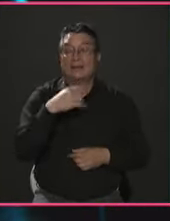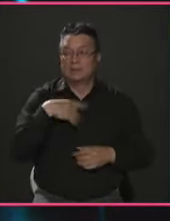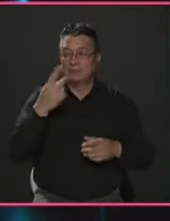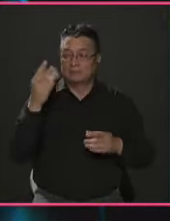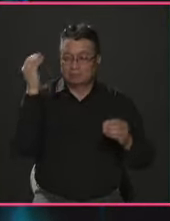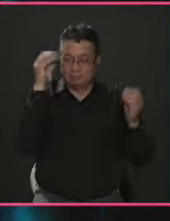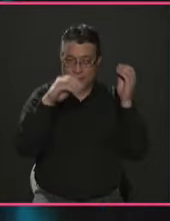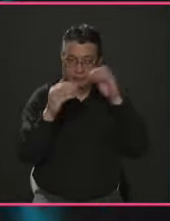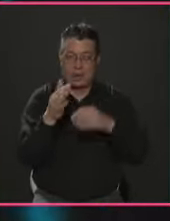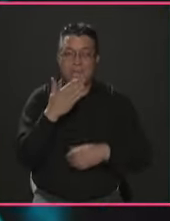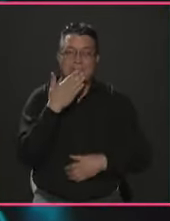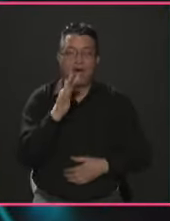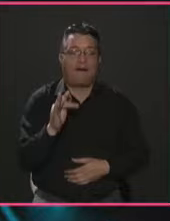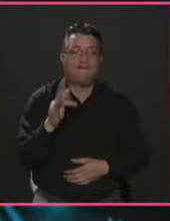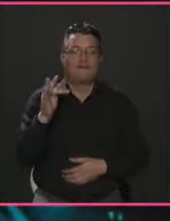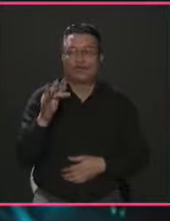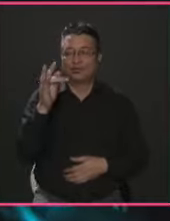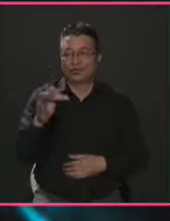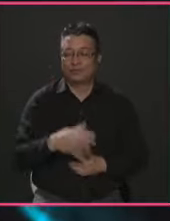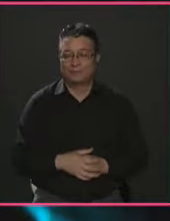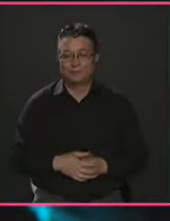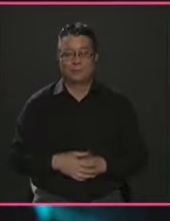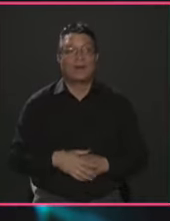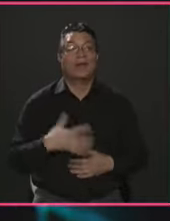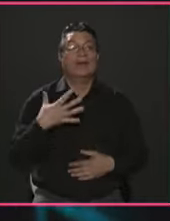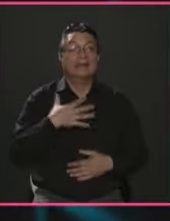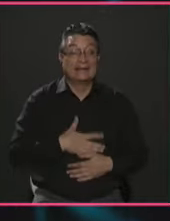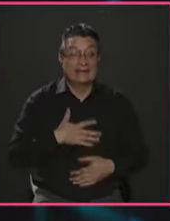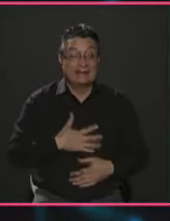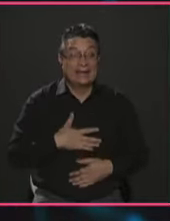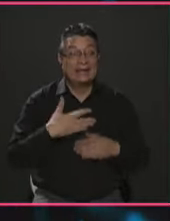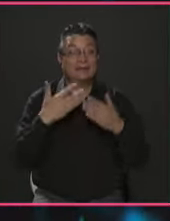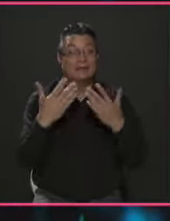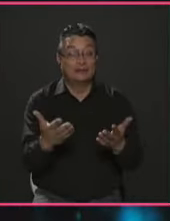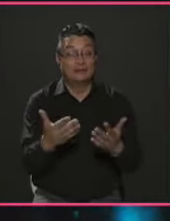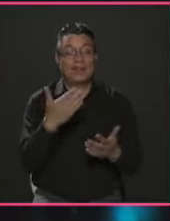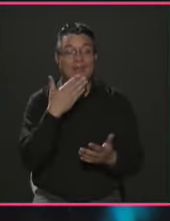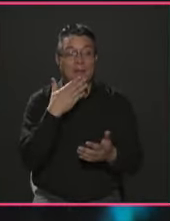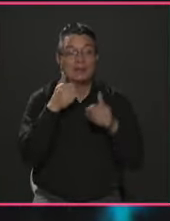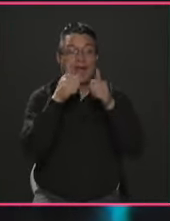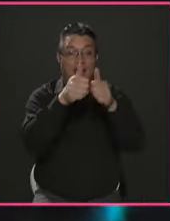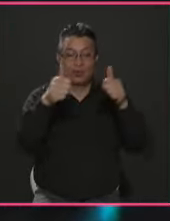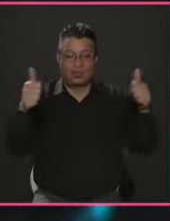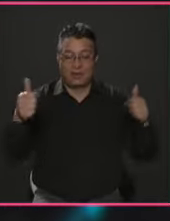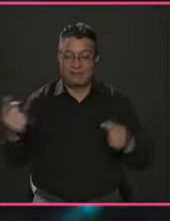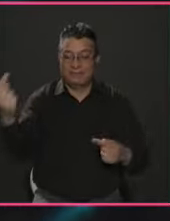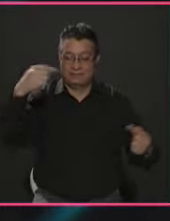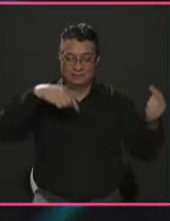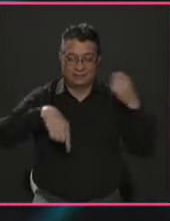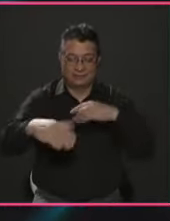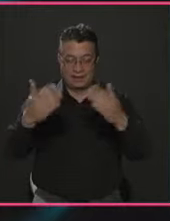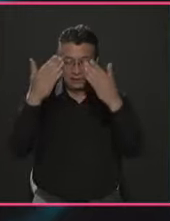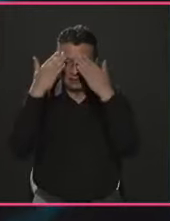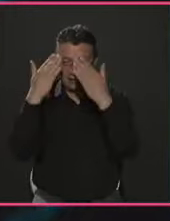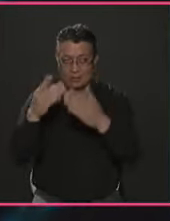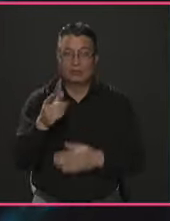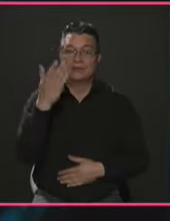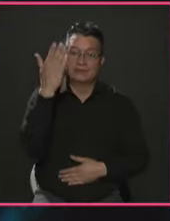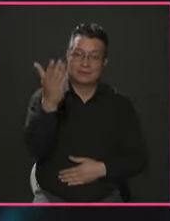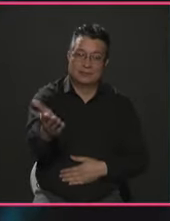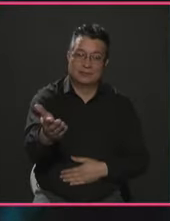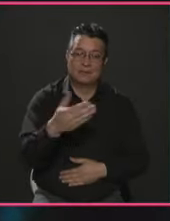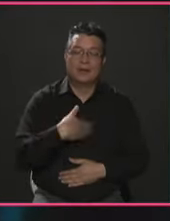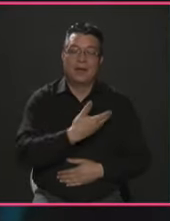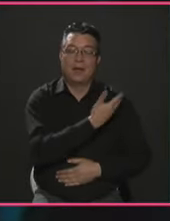un mejor futuro bueno queremos Dani saludar a las autoridades que nos acompañan en esta jornada a su excelencia